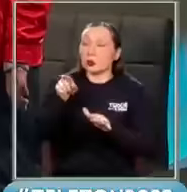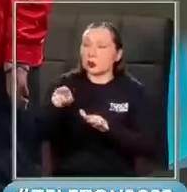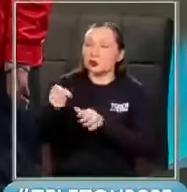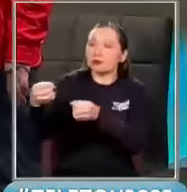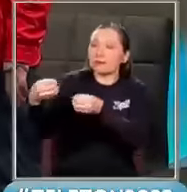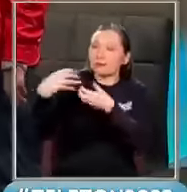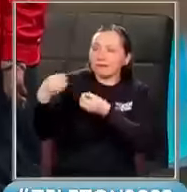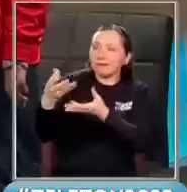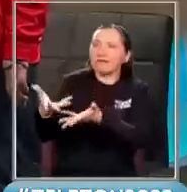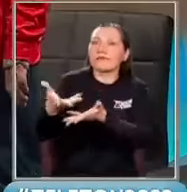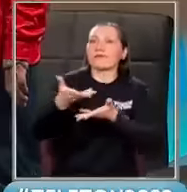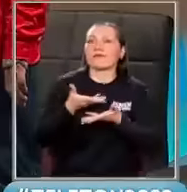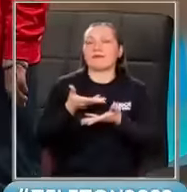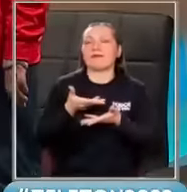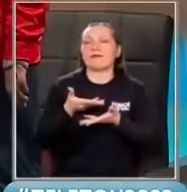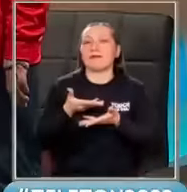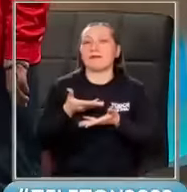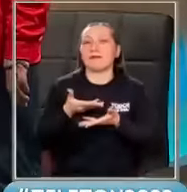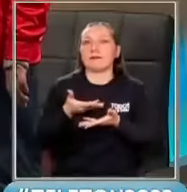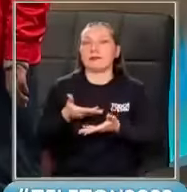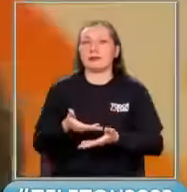hace llegar